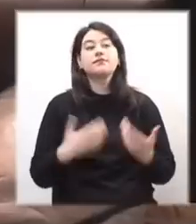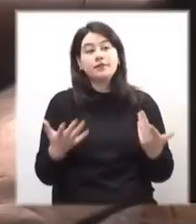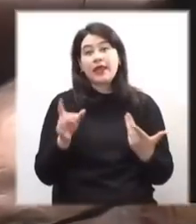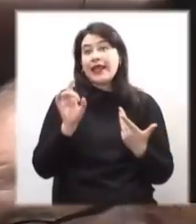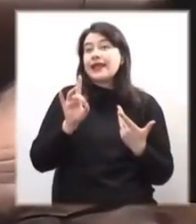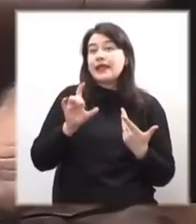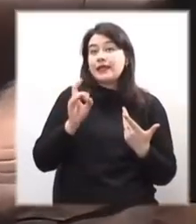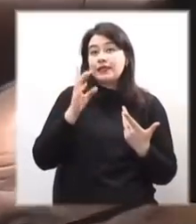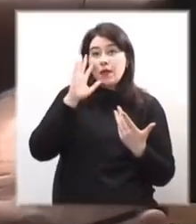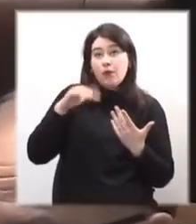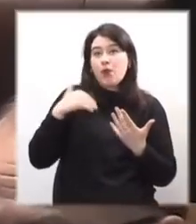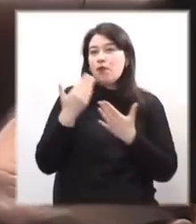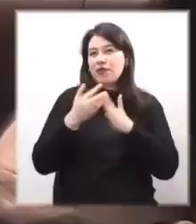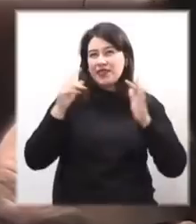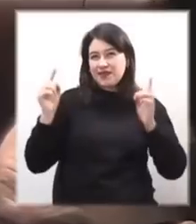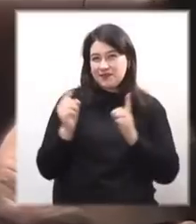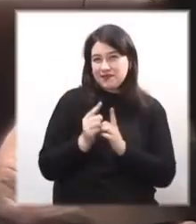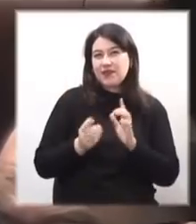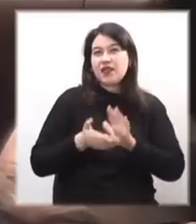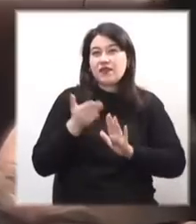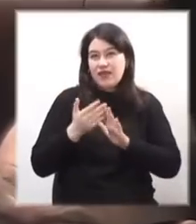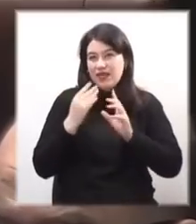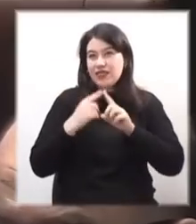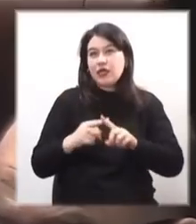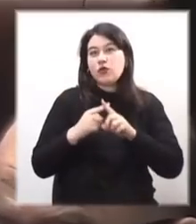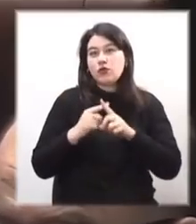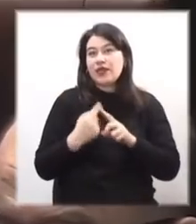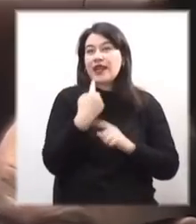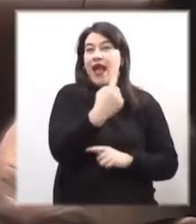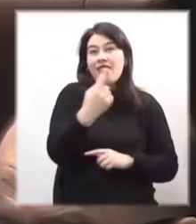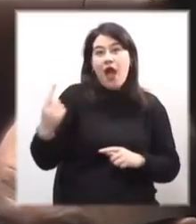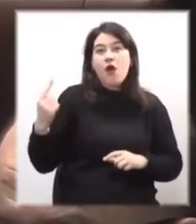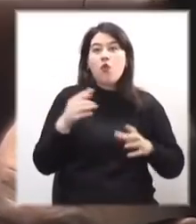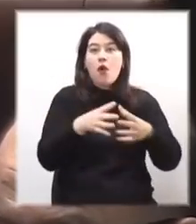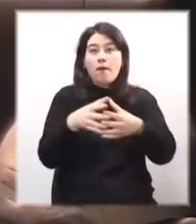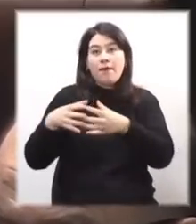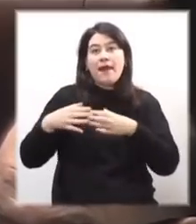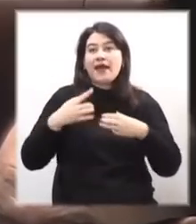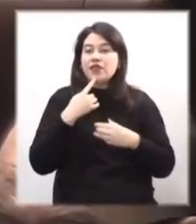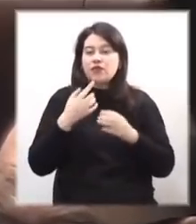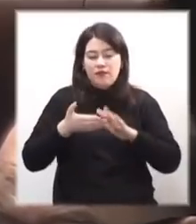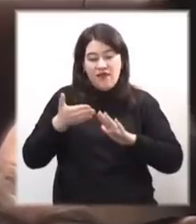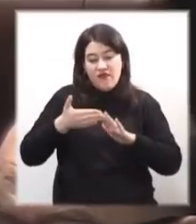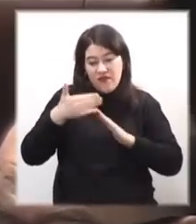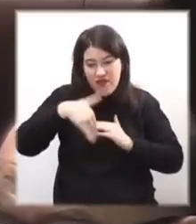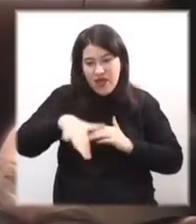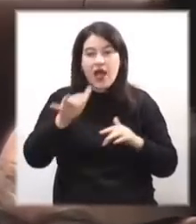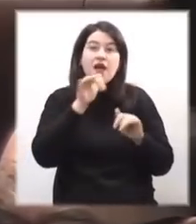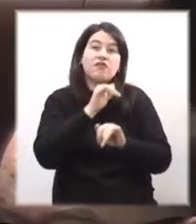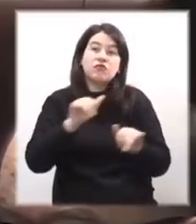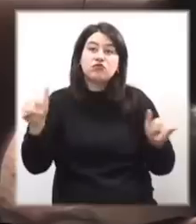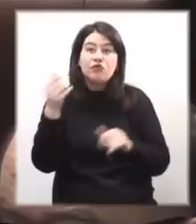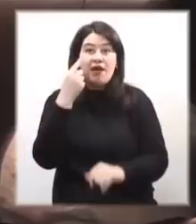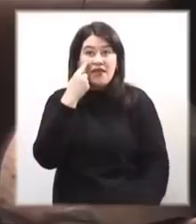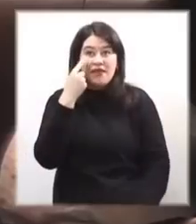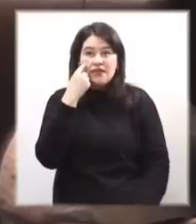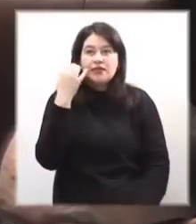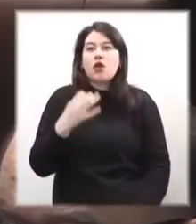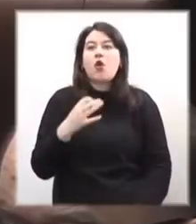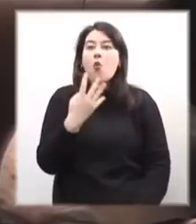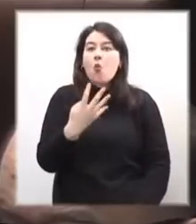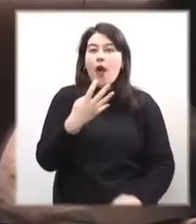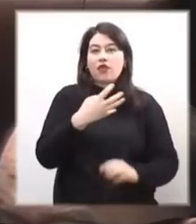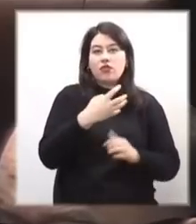Estas 15 propuestas que se están discutiendo ahora a nivel partidario, que seguramente tengamos algún anuncio próximamente, se agrupan en